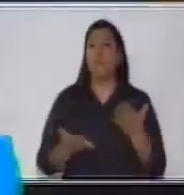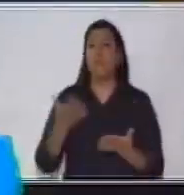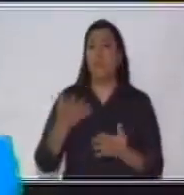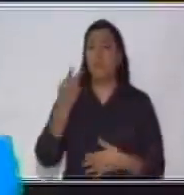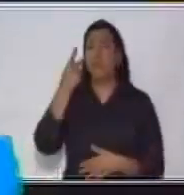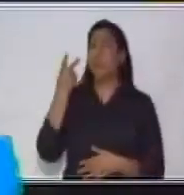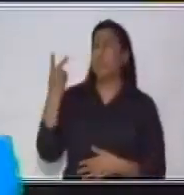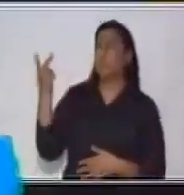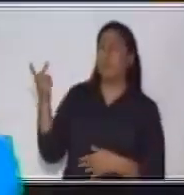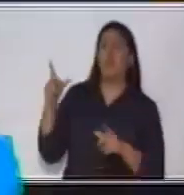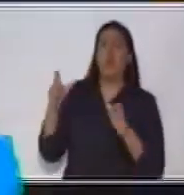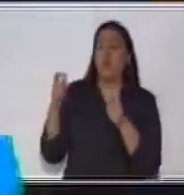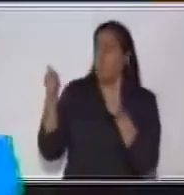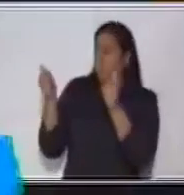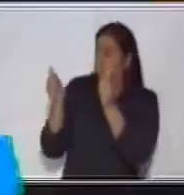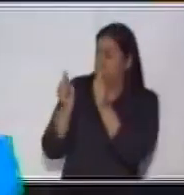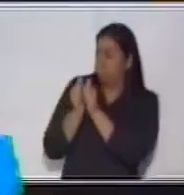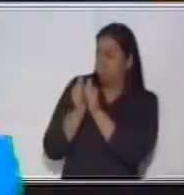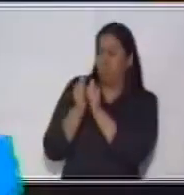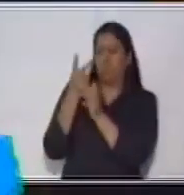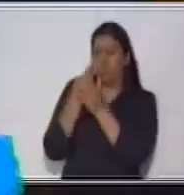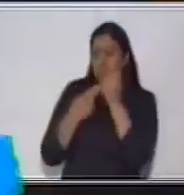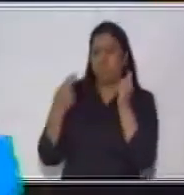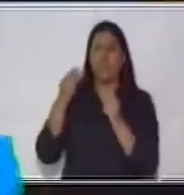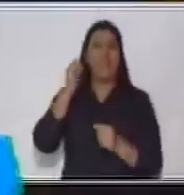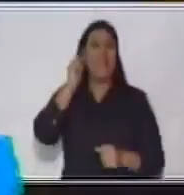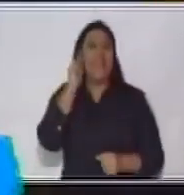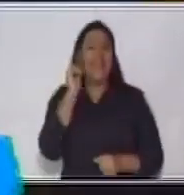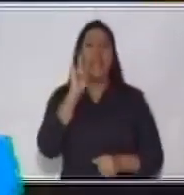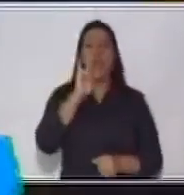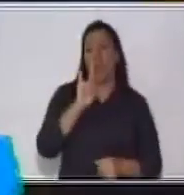combinación G, U, E,